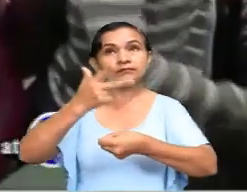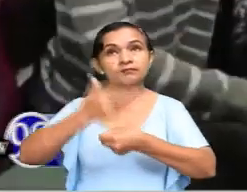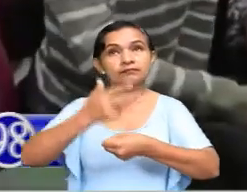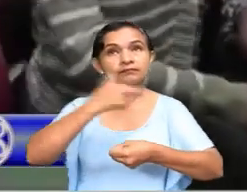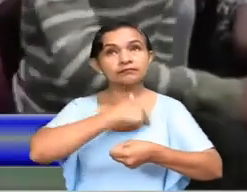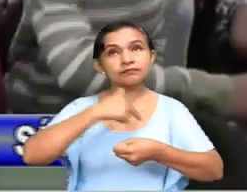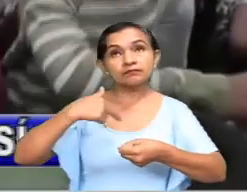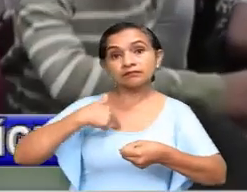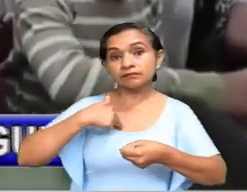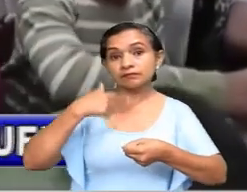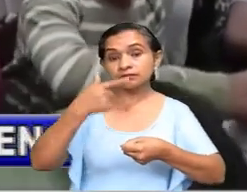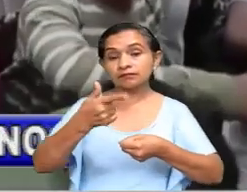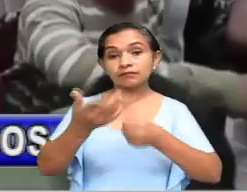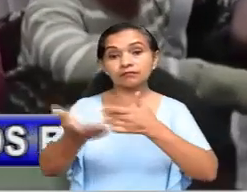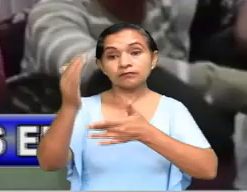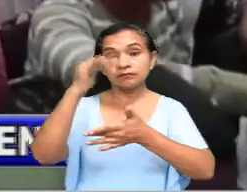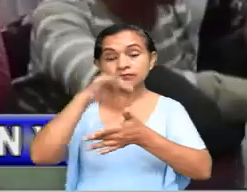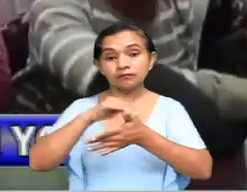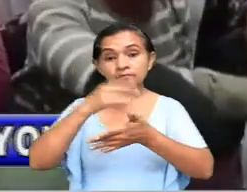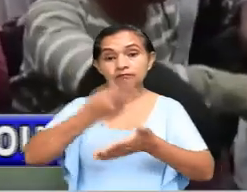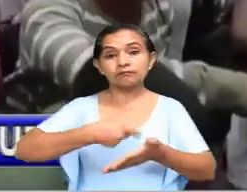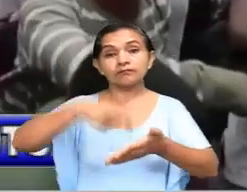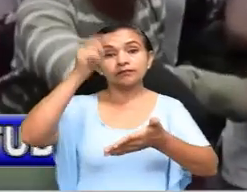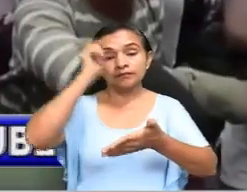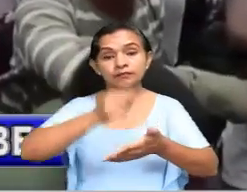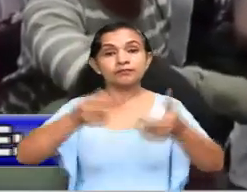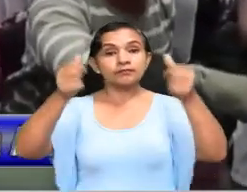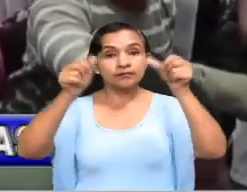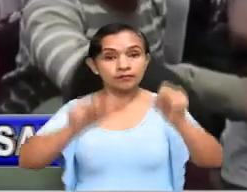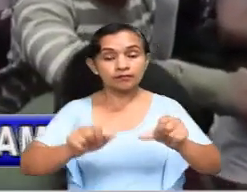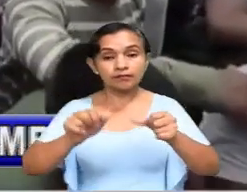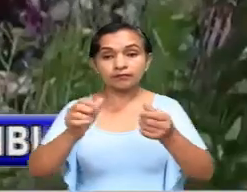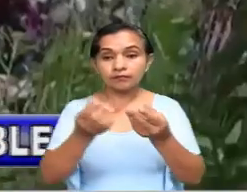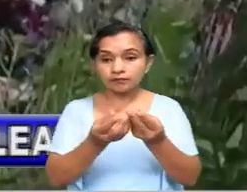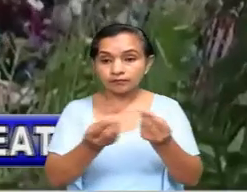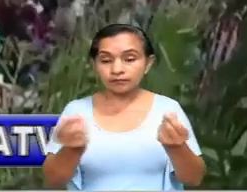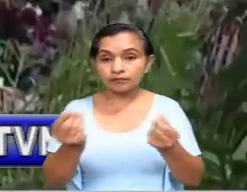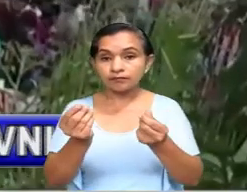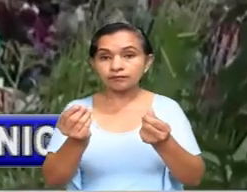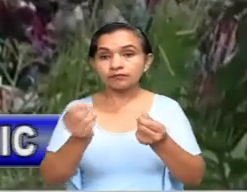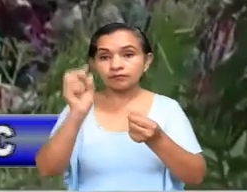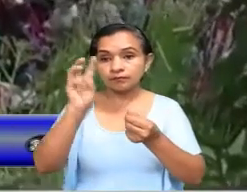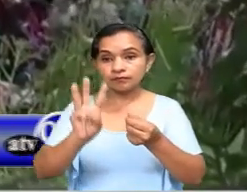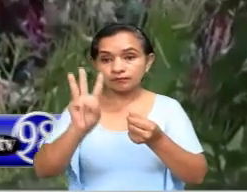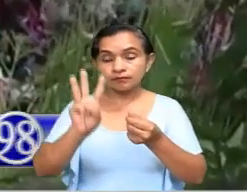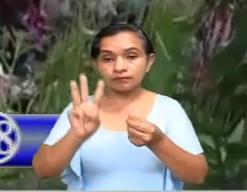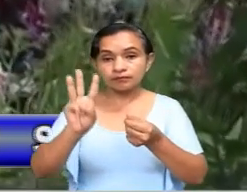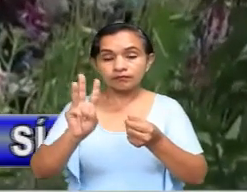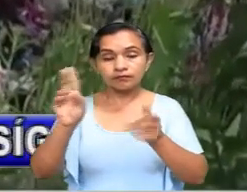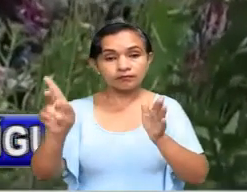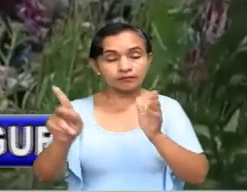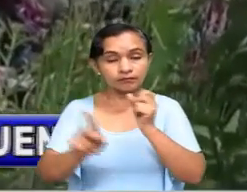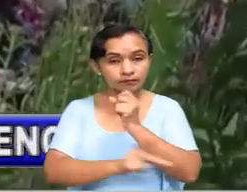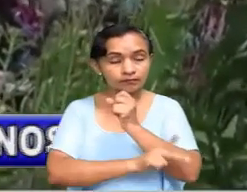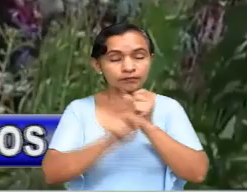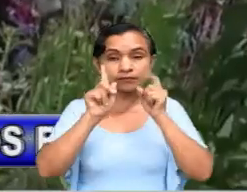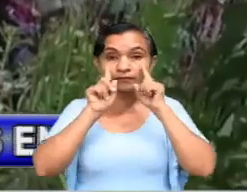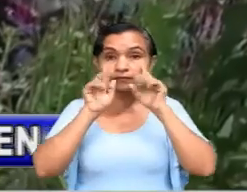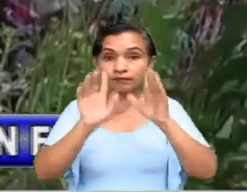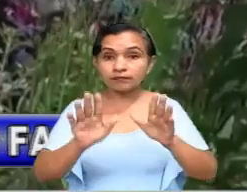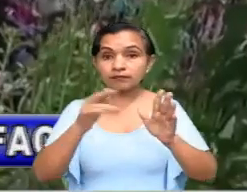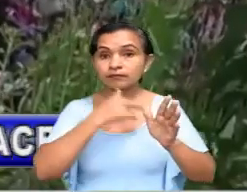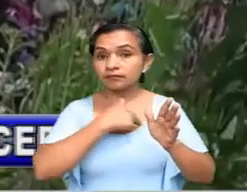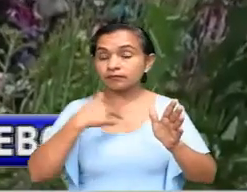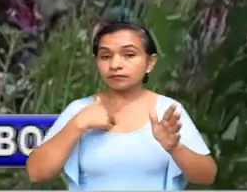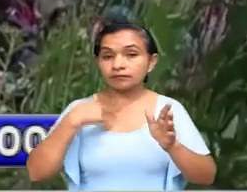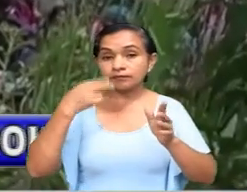quien culpa de retroceder en la firma del acuerdo para convertir su territorio en un tercer país seguro. Entre las sanciones que